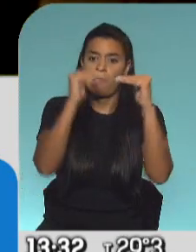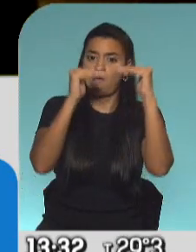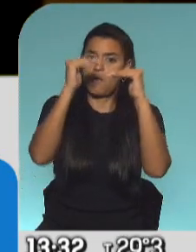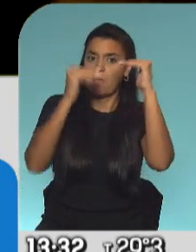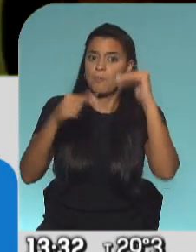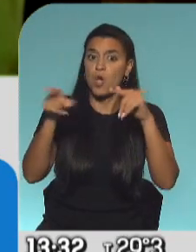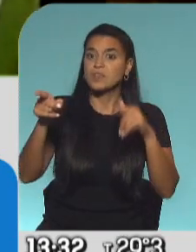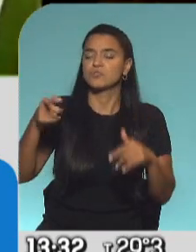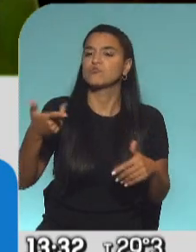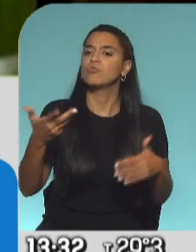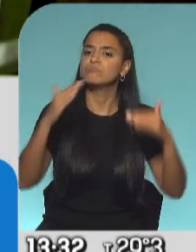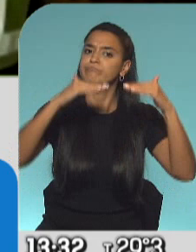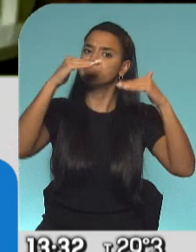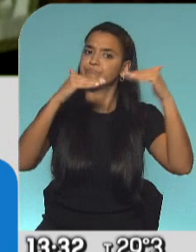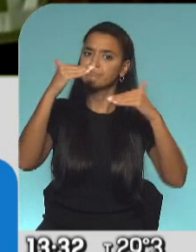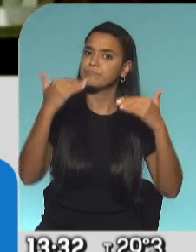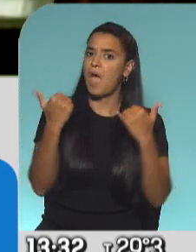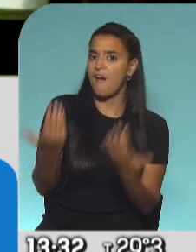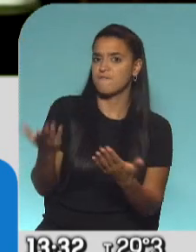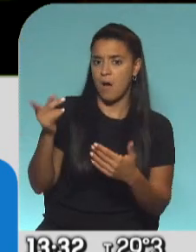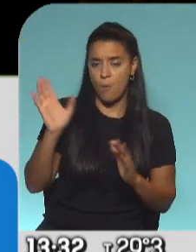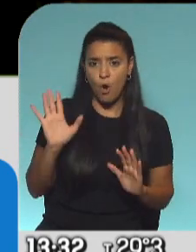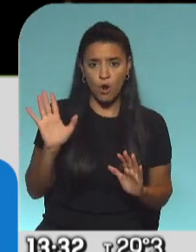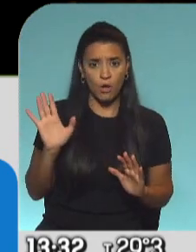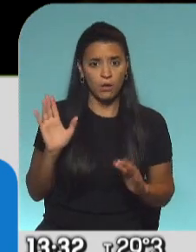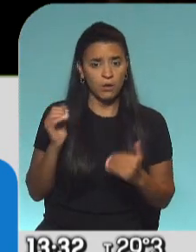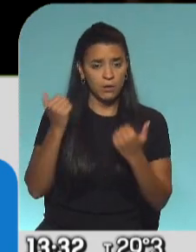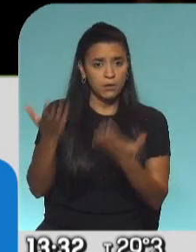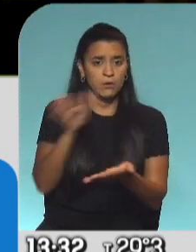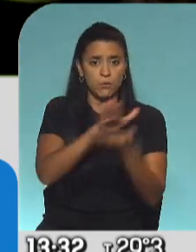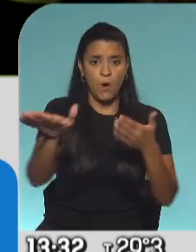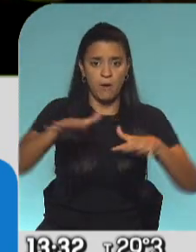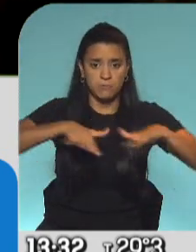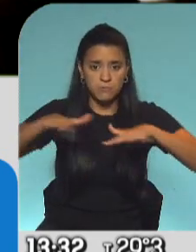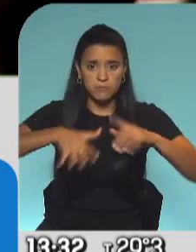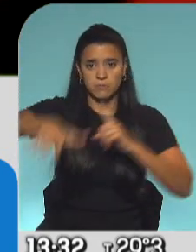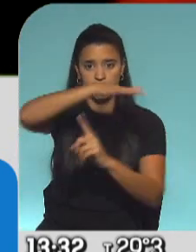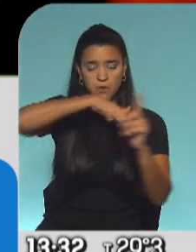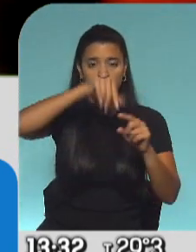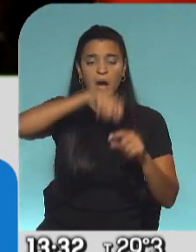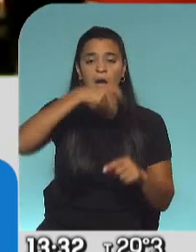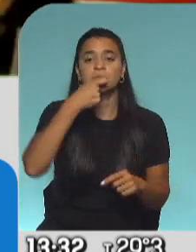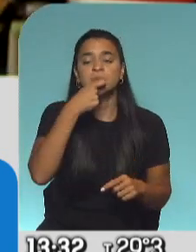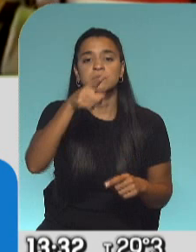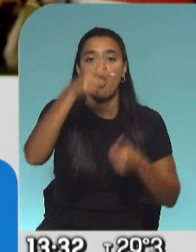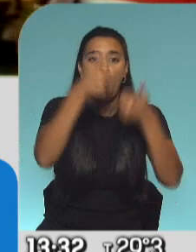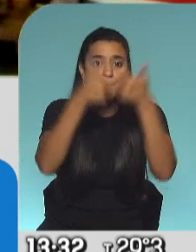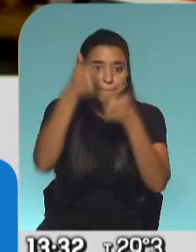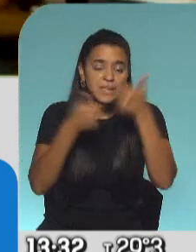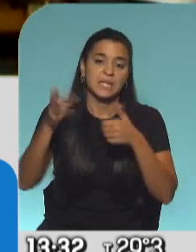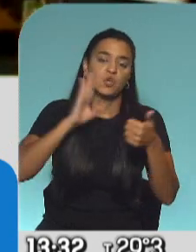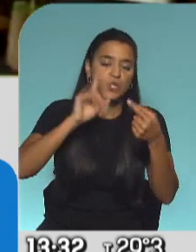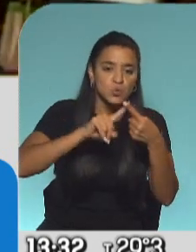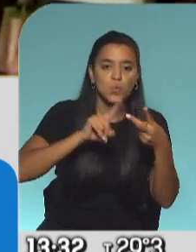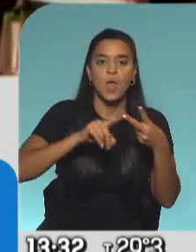lo posiciona de una manera muy favorable en este nuevo escenario. Es decir, que esté en condiciones de competir con Estados